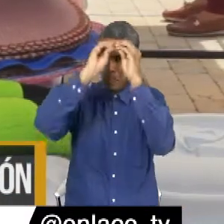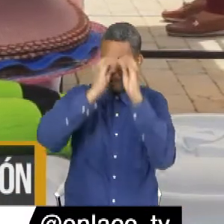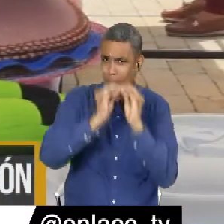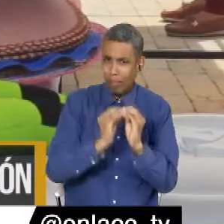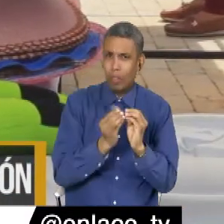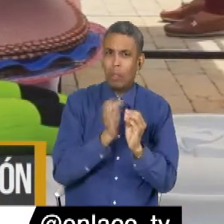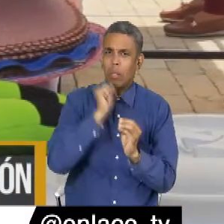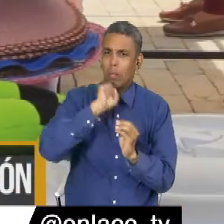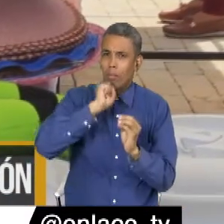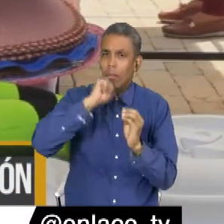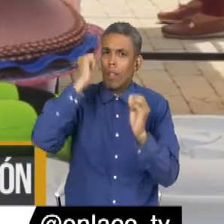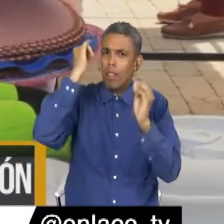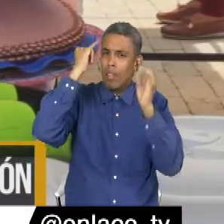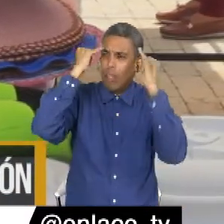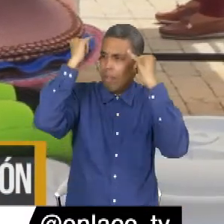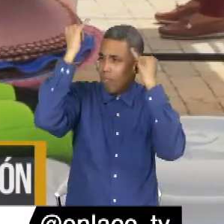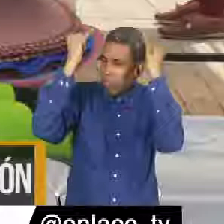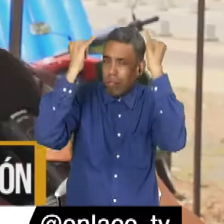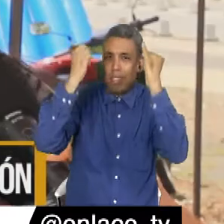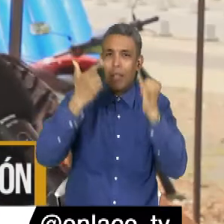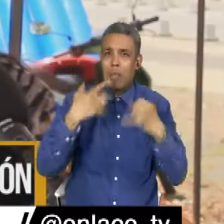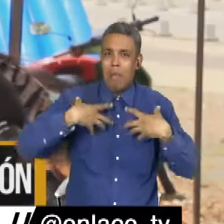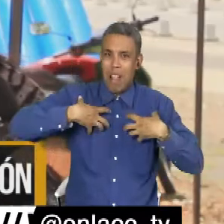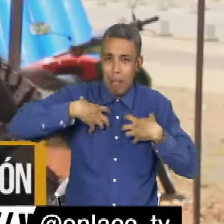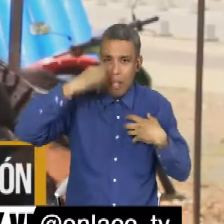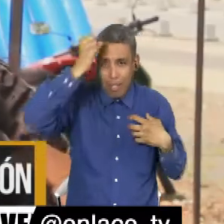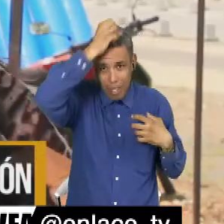Barranca Bermeja, como es la iguana, como es